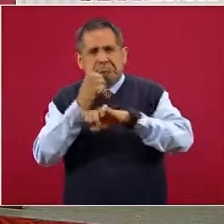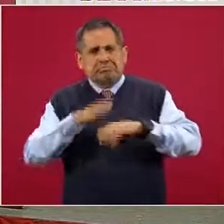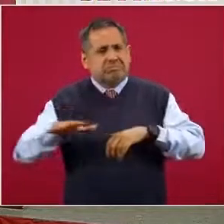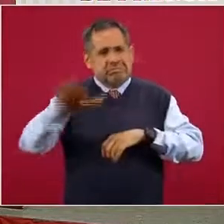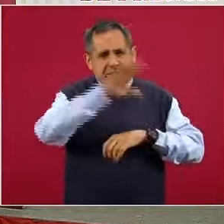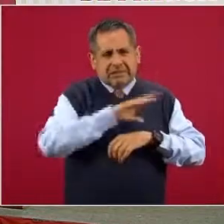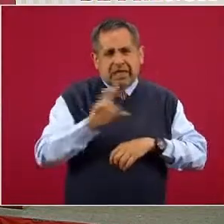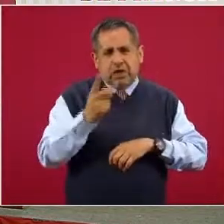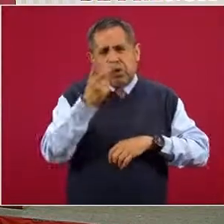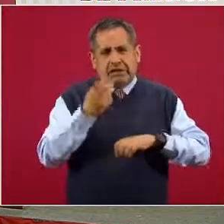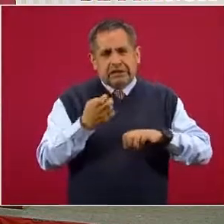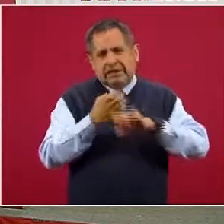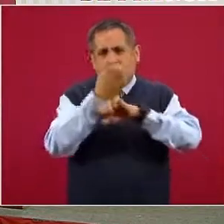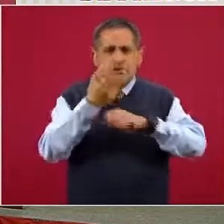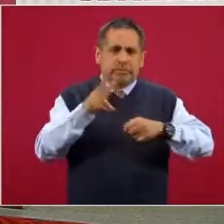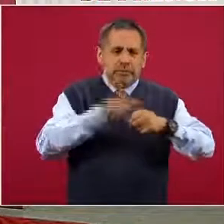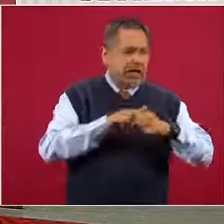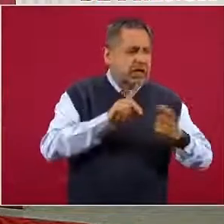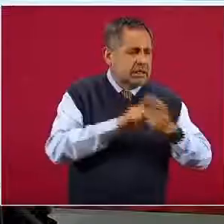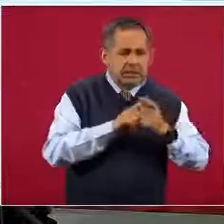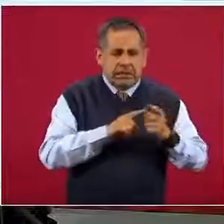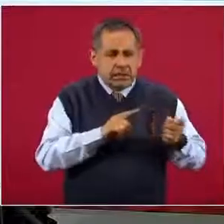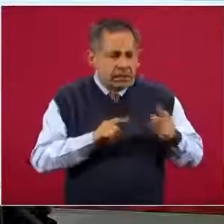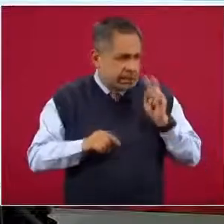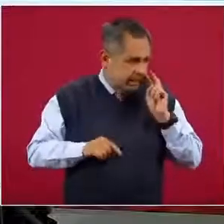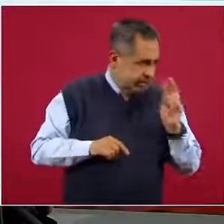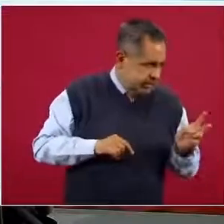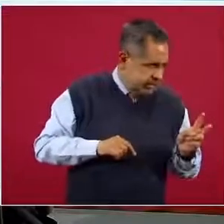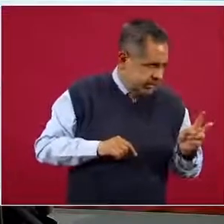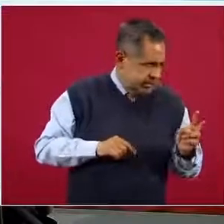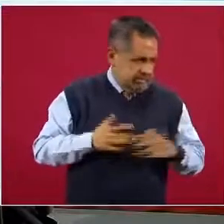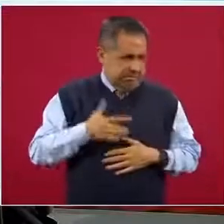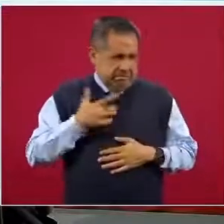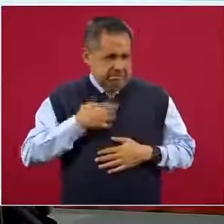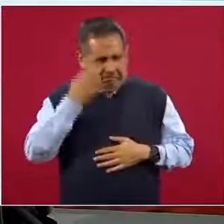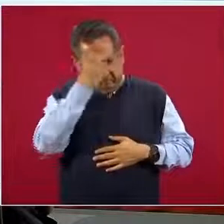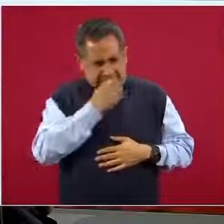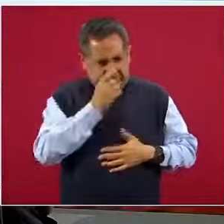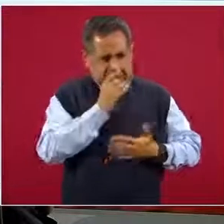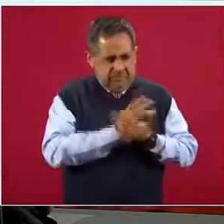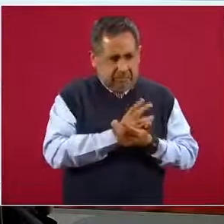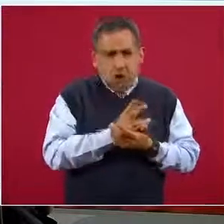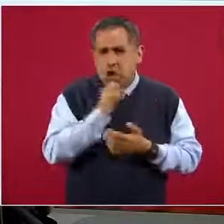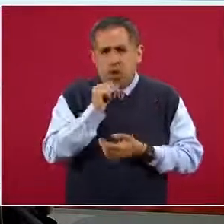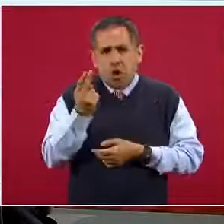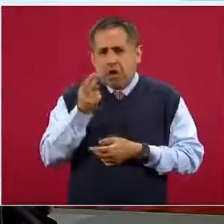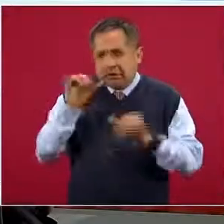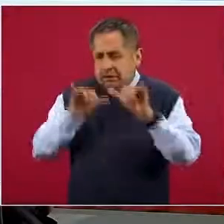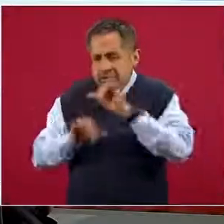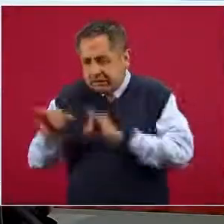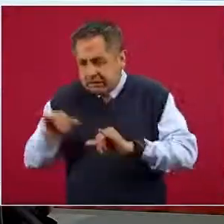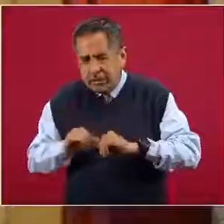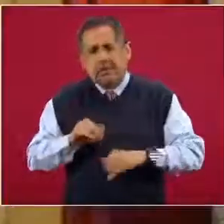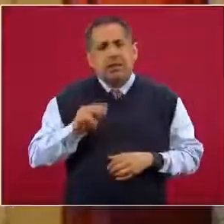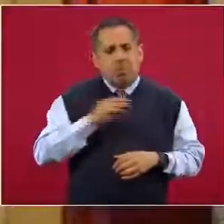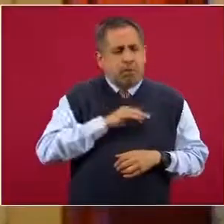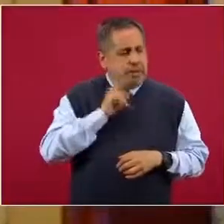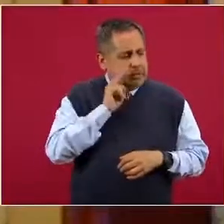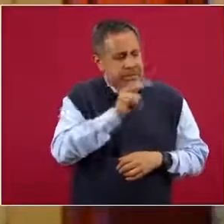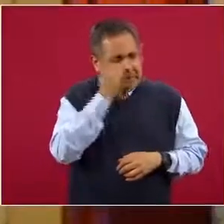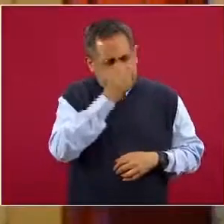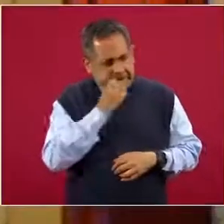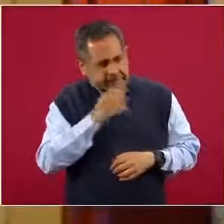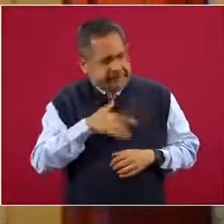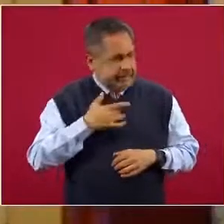de las 32 entidades federativas podía, en base a lo definido en el lineamiento de vigilancia